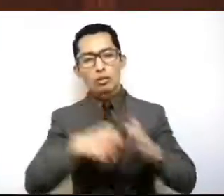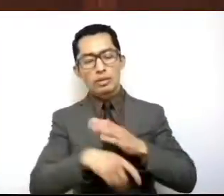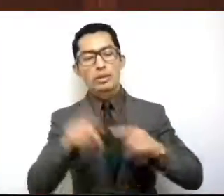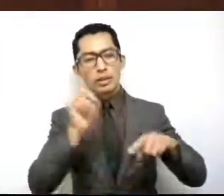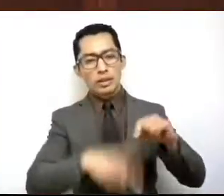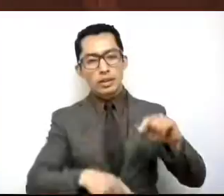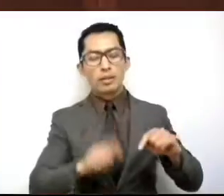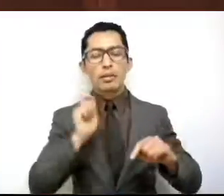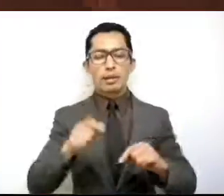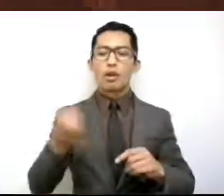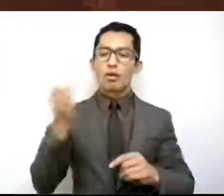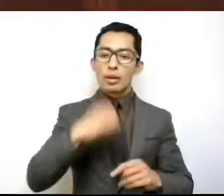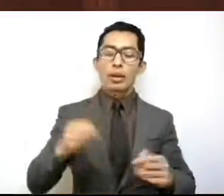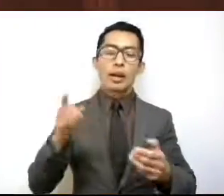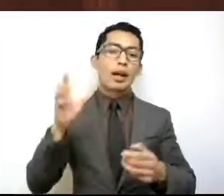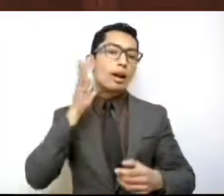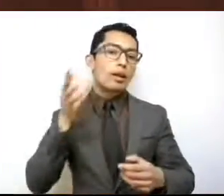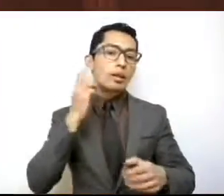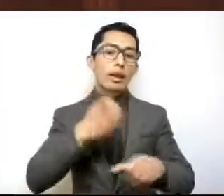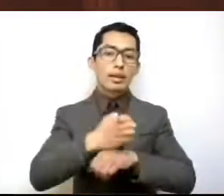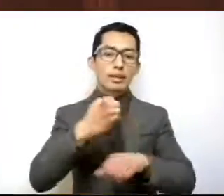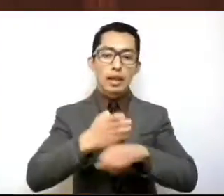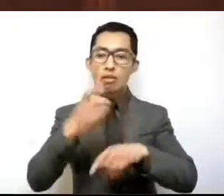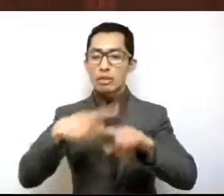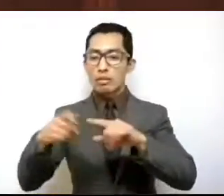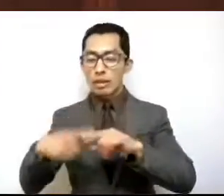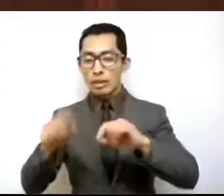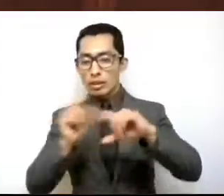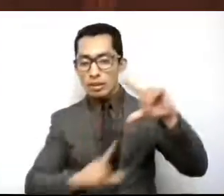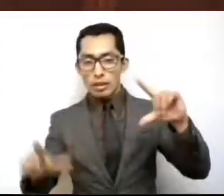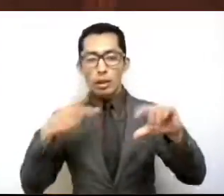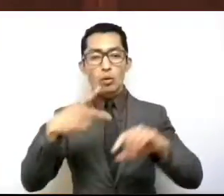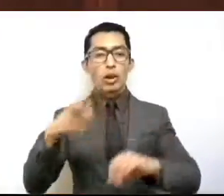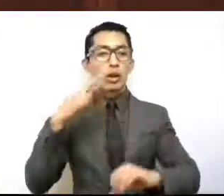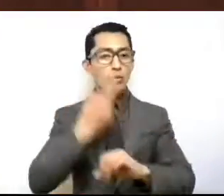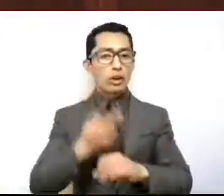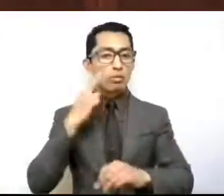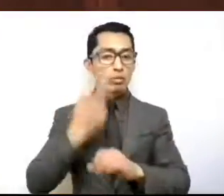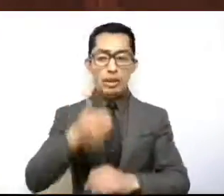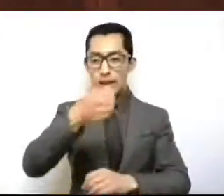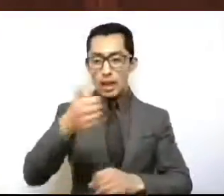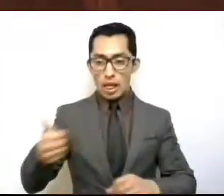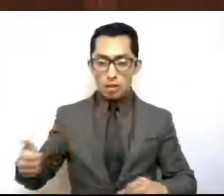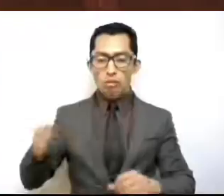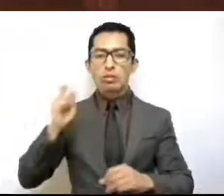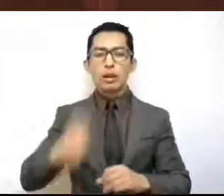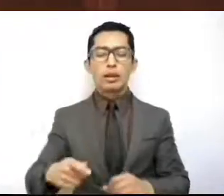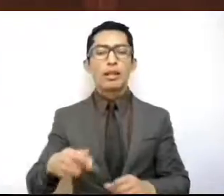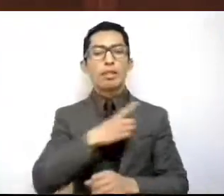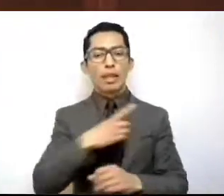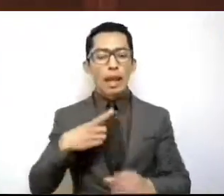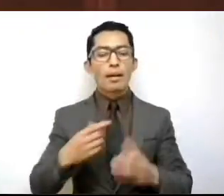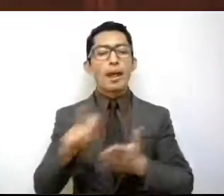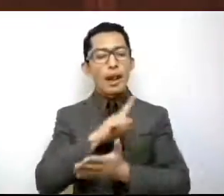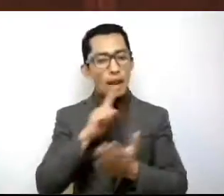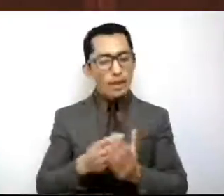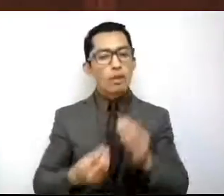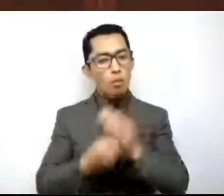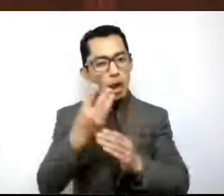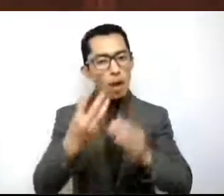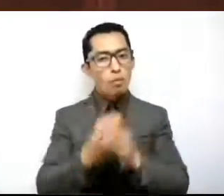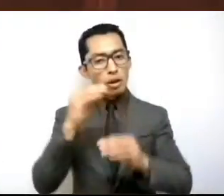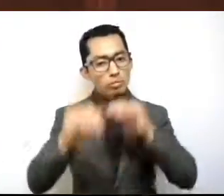las legislaturas de las entidades federativas, en el ámbito de sus respectivas competencias, a expedir leyes y realizar las